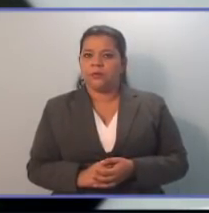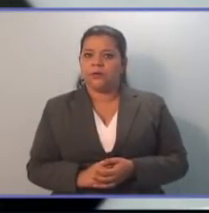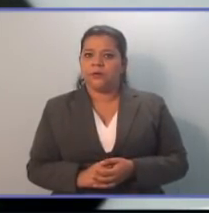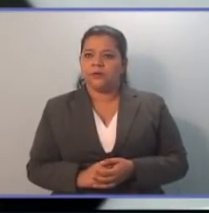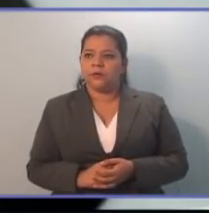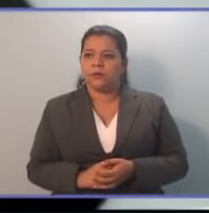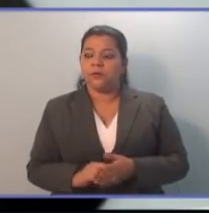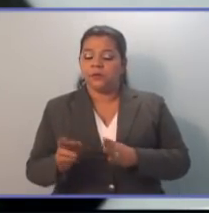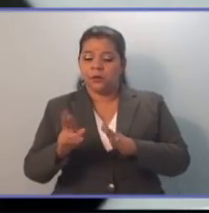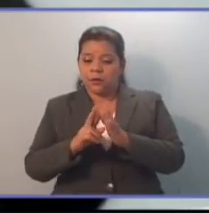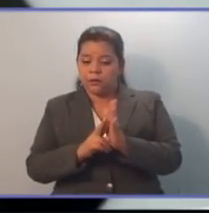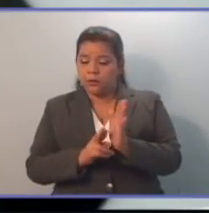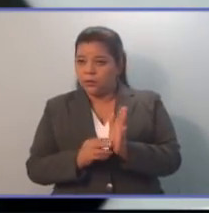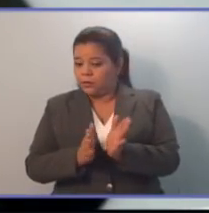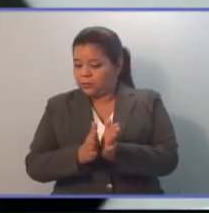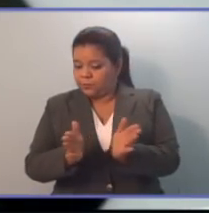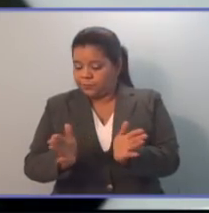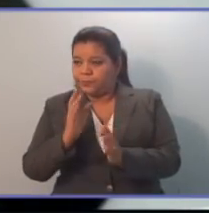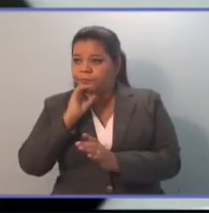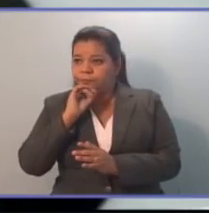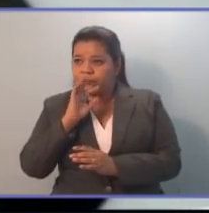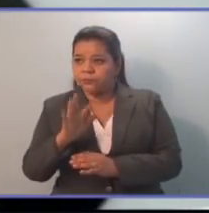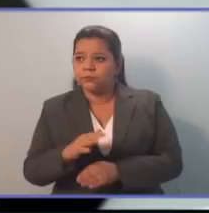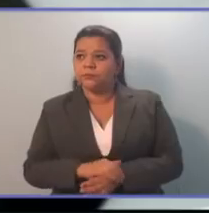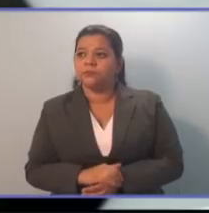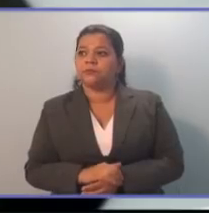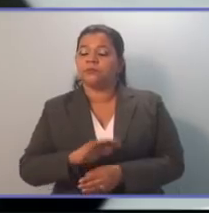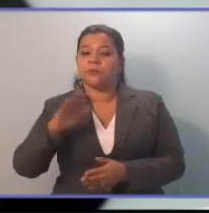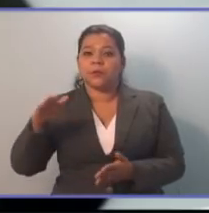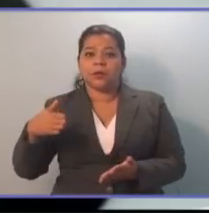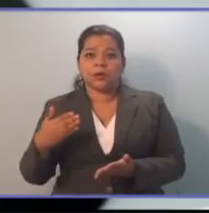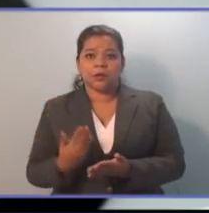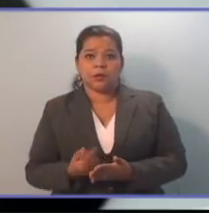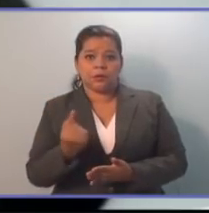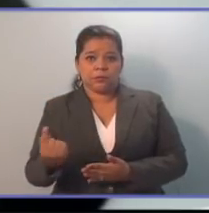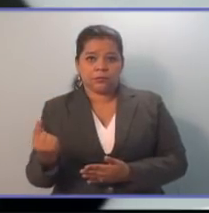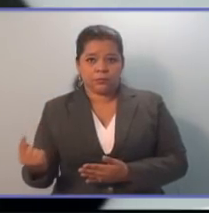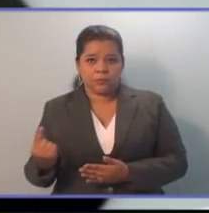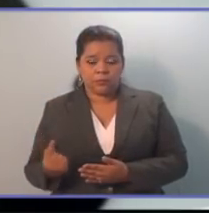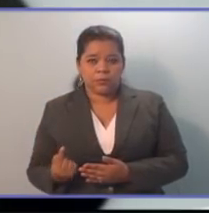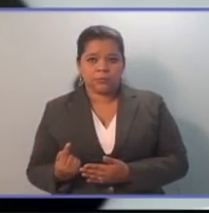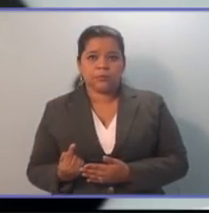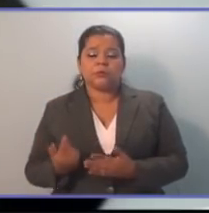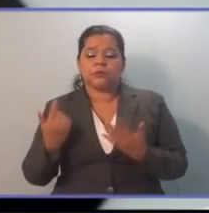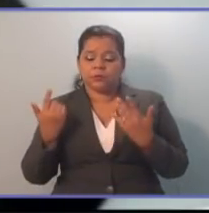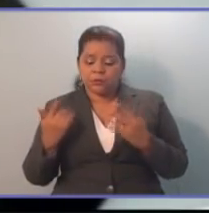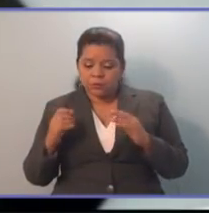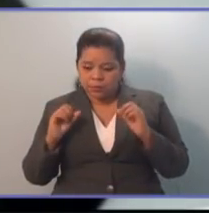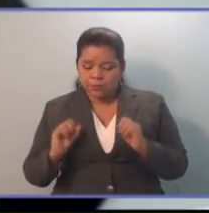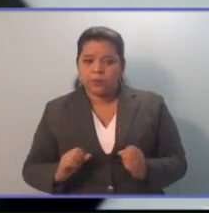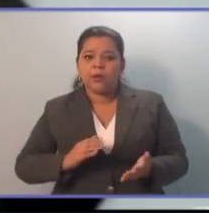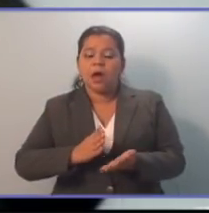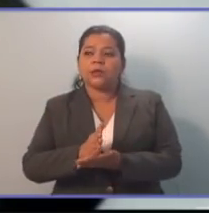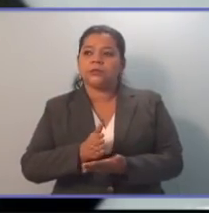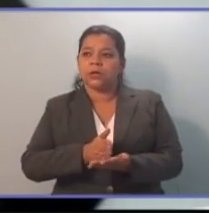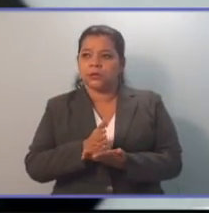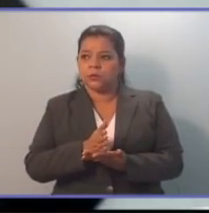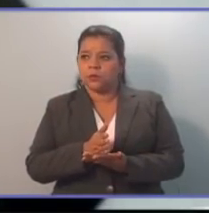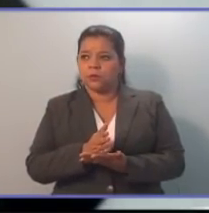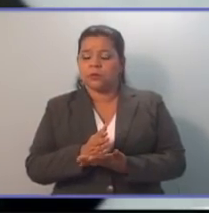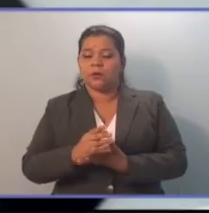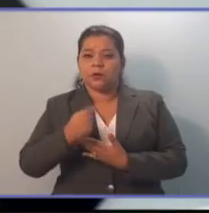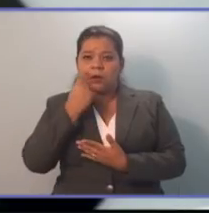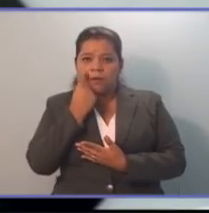La regla general en este caso sería que toda la población tenga acceso a